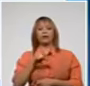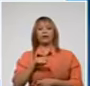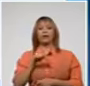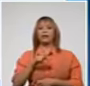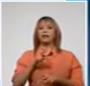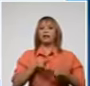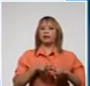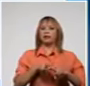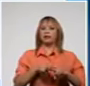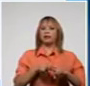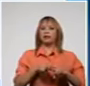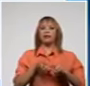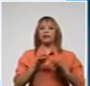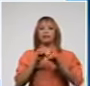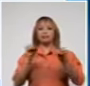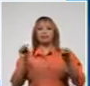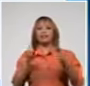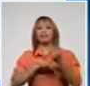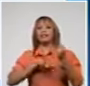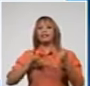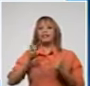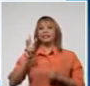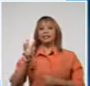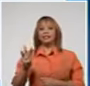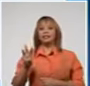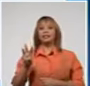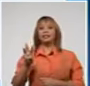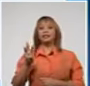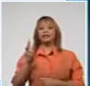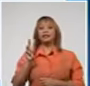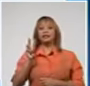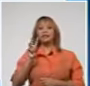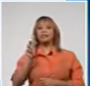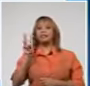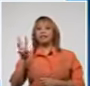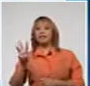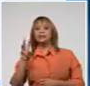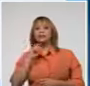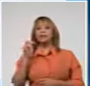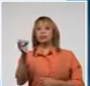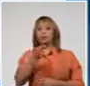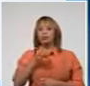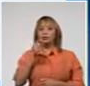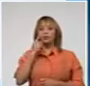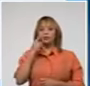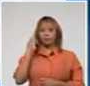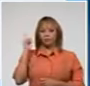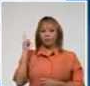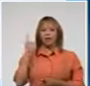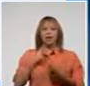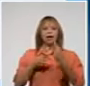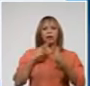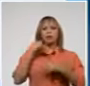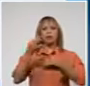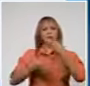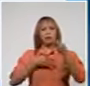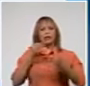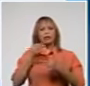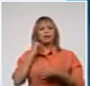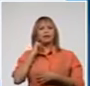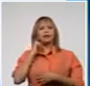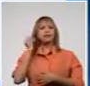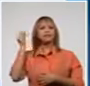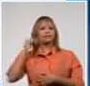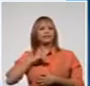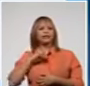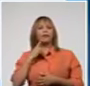y es la dispersión. 13 municipios están reportando casos en estas jornadas, y aunque lo tengamos en pantalla, vamos a decirlo también en sonido para que usted se le